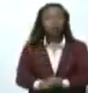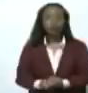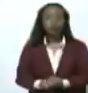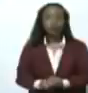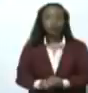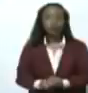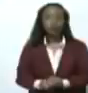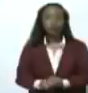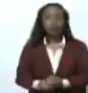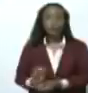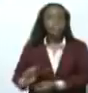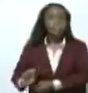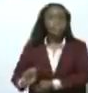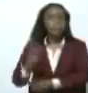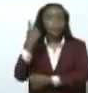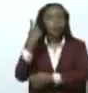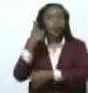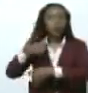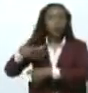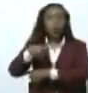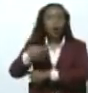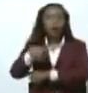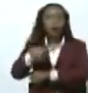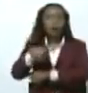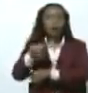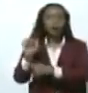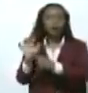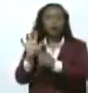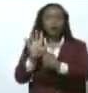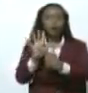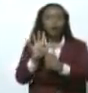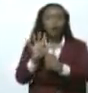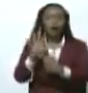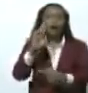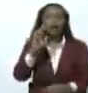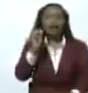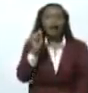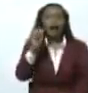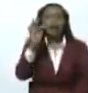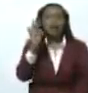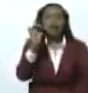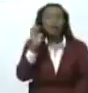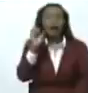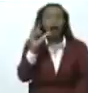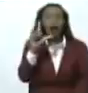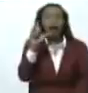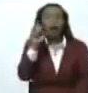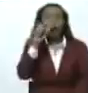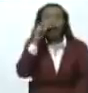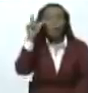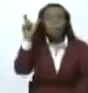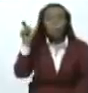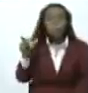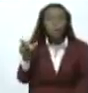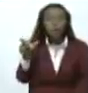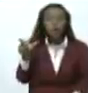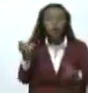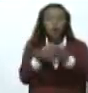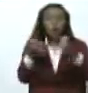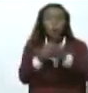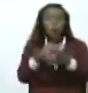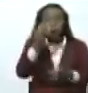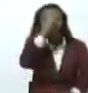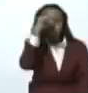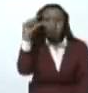En el primer lugar figura Rafael Alejandro Lacaba Evangelista, Partido